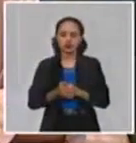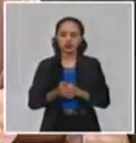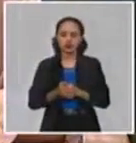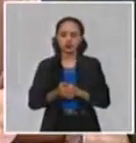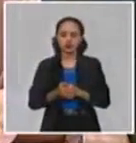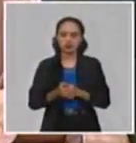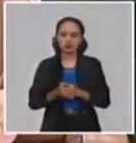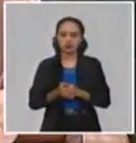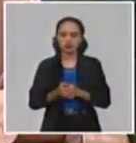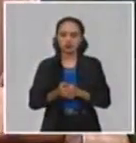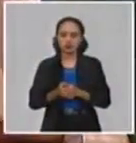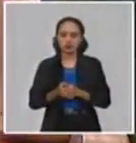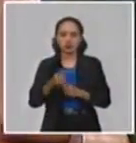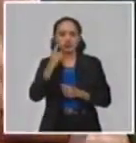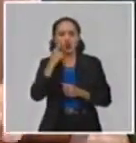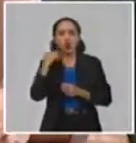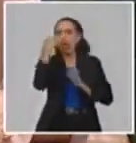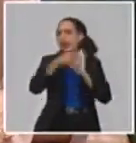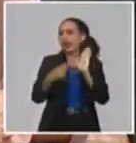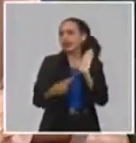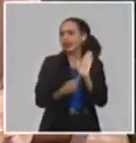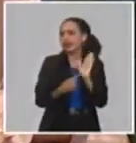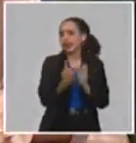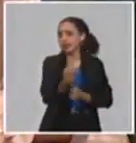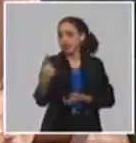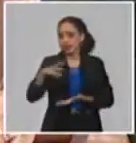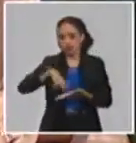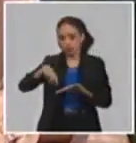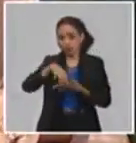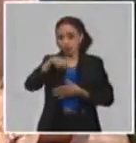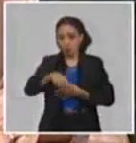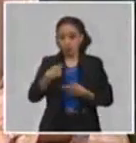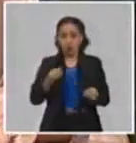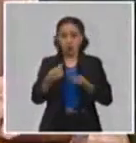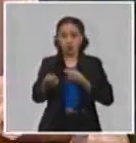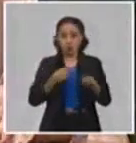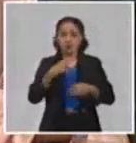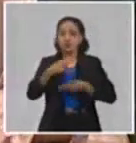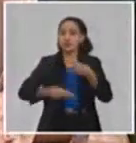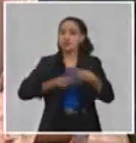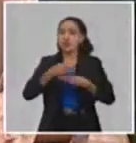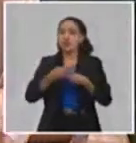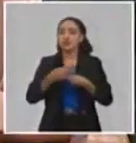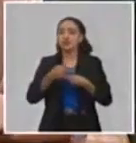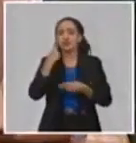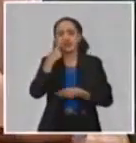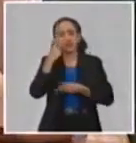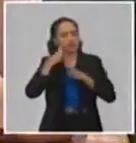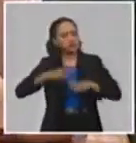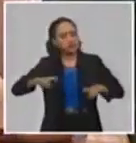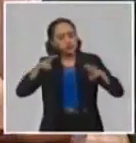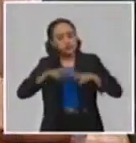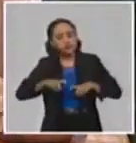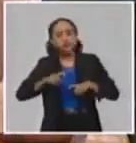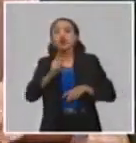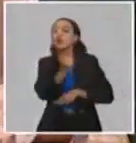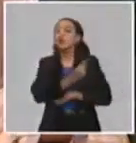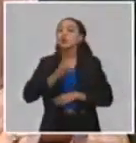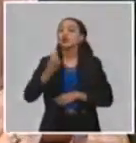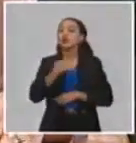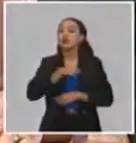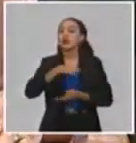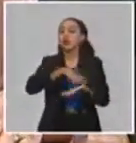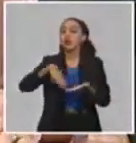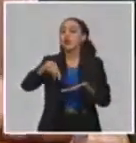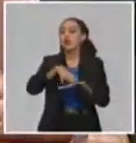unidades. Hoy en el comercio, la actividad comercial se realiza a partir de un registro y nosotros teníamos